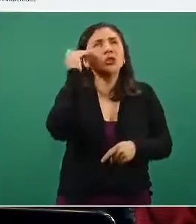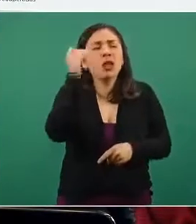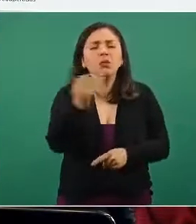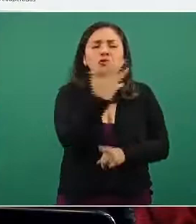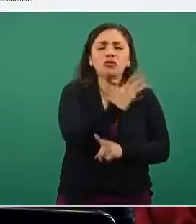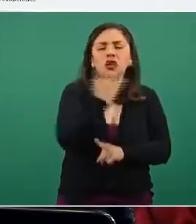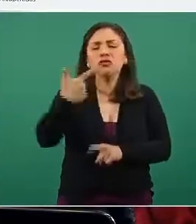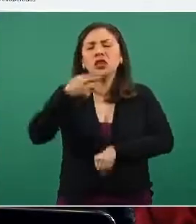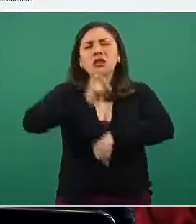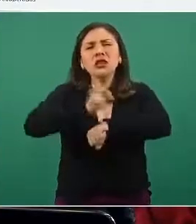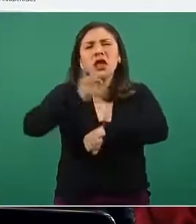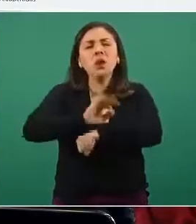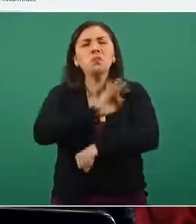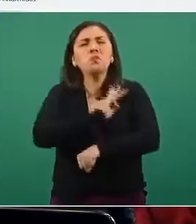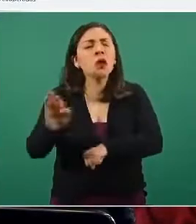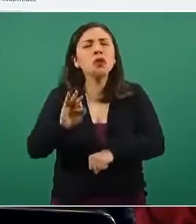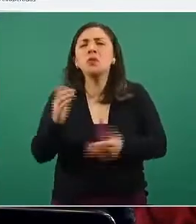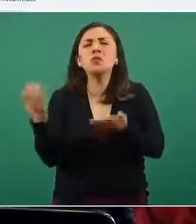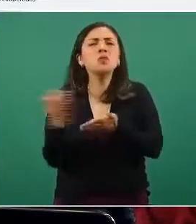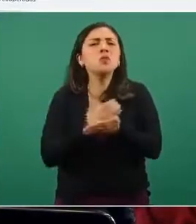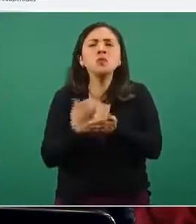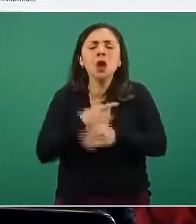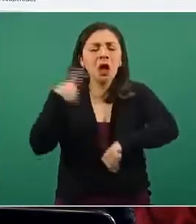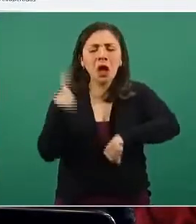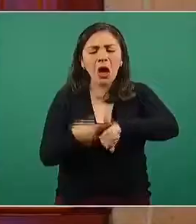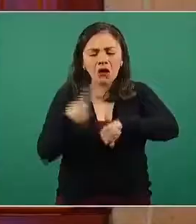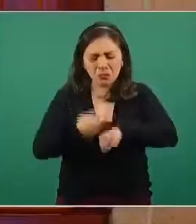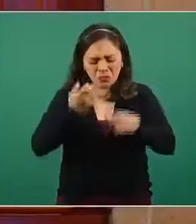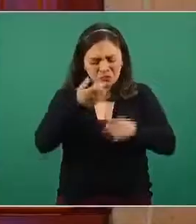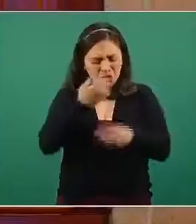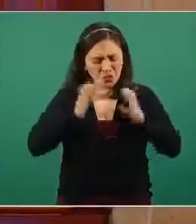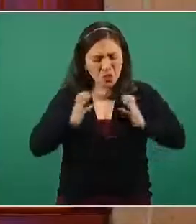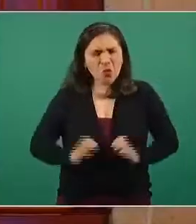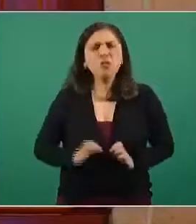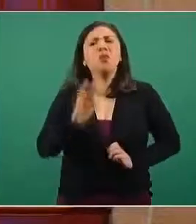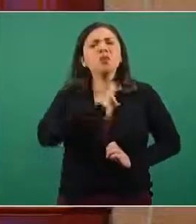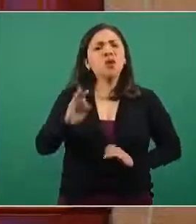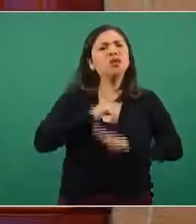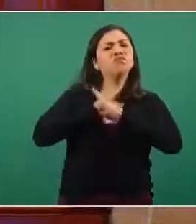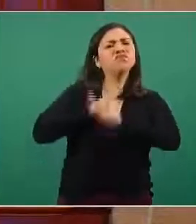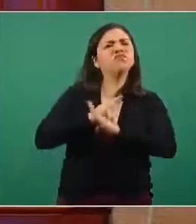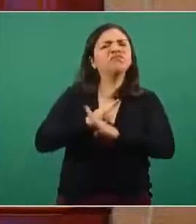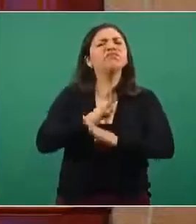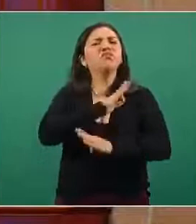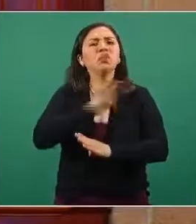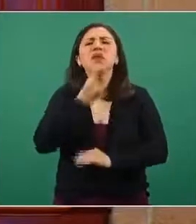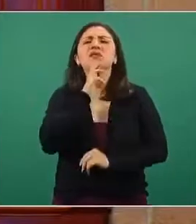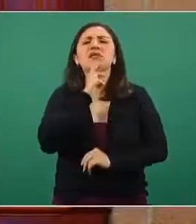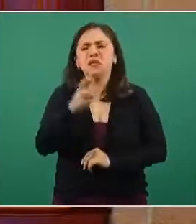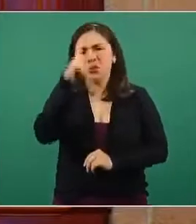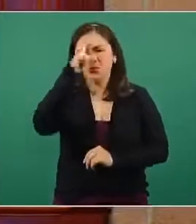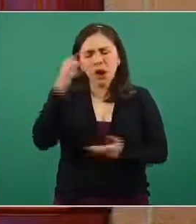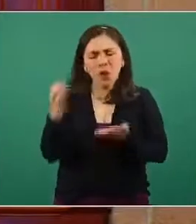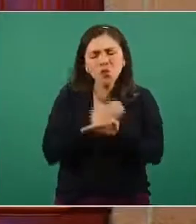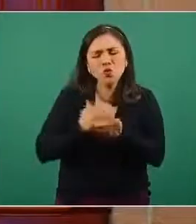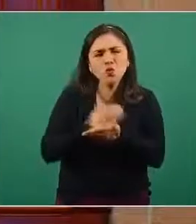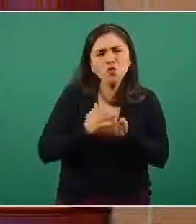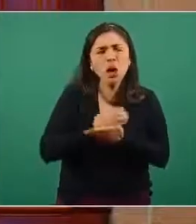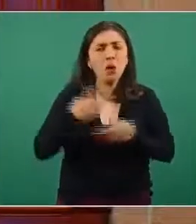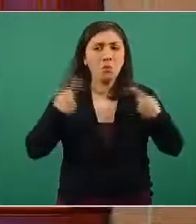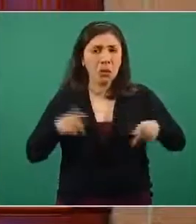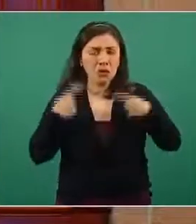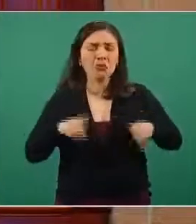7 días pueden resolver su cuadro, su sistema inmunológico responde, resuelve el problema y las personas